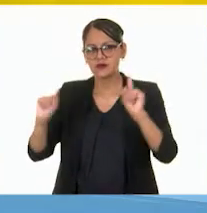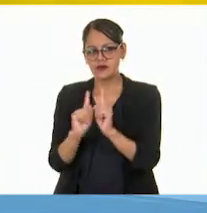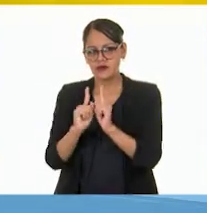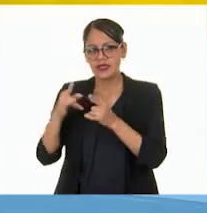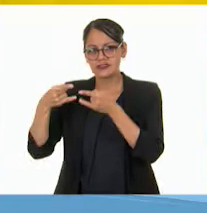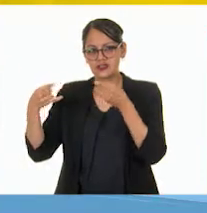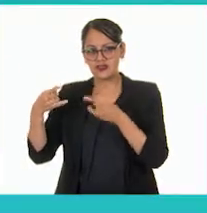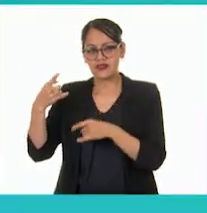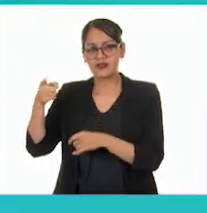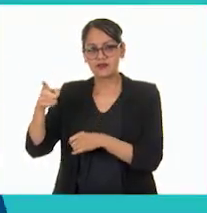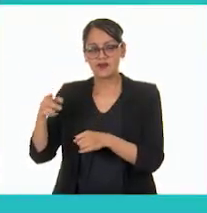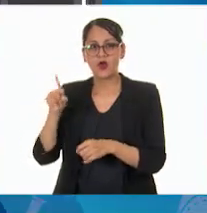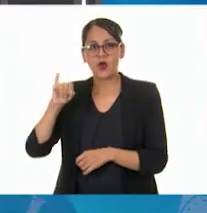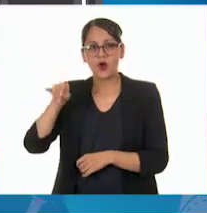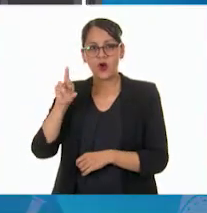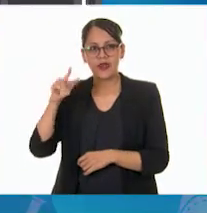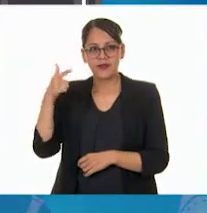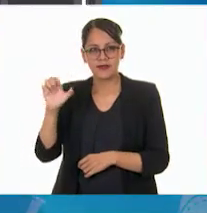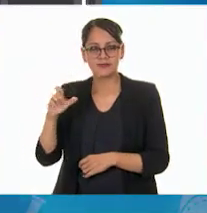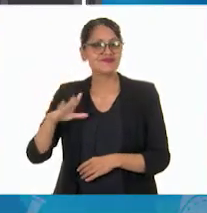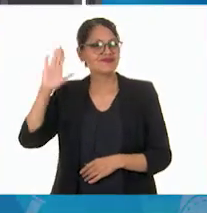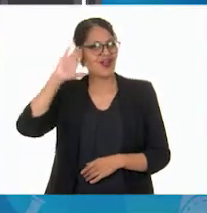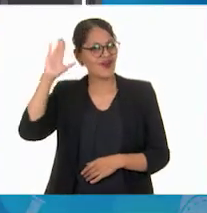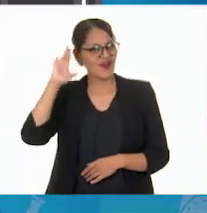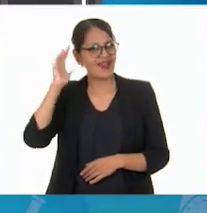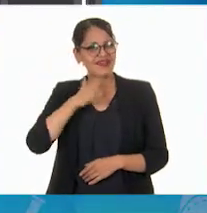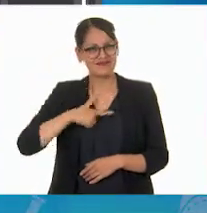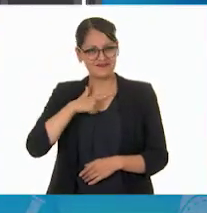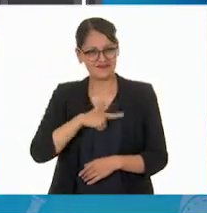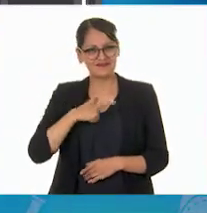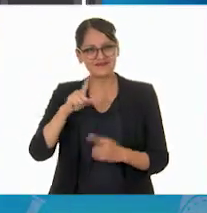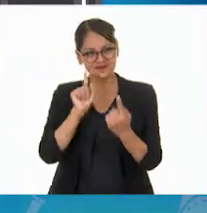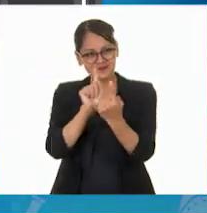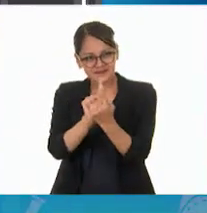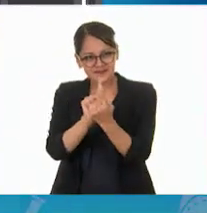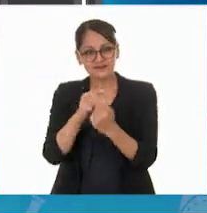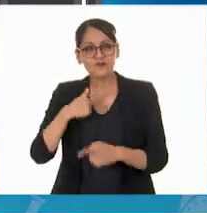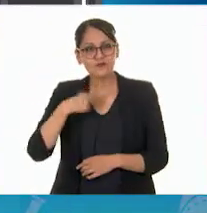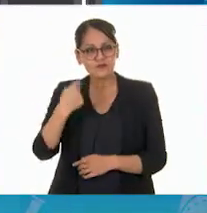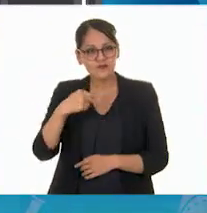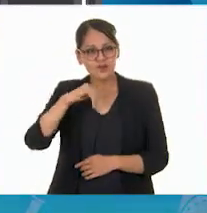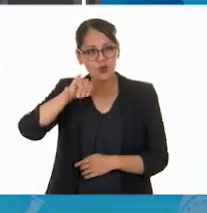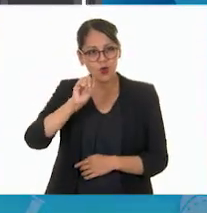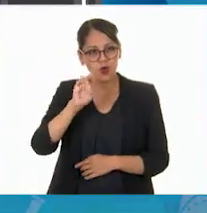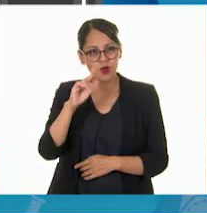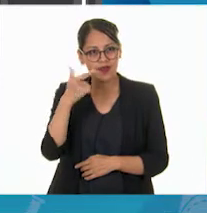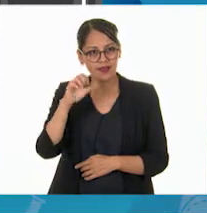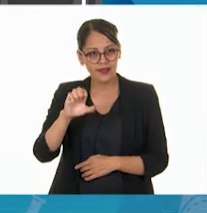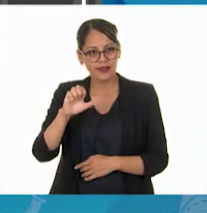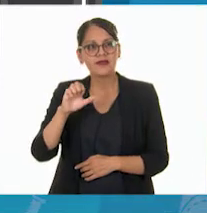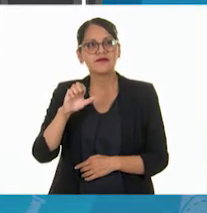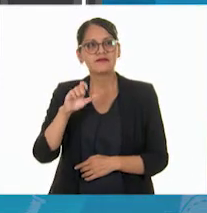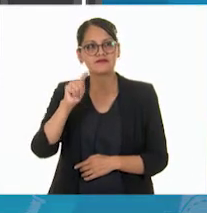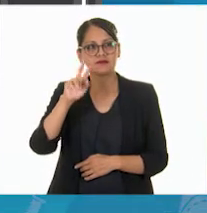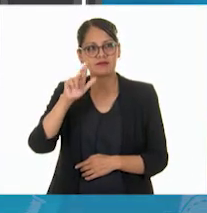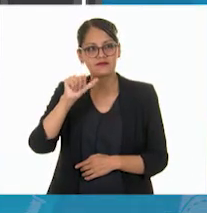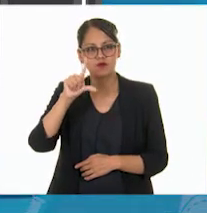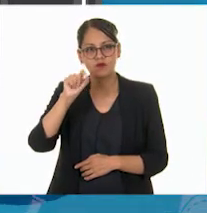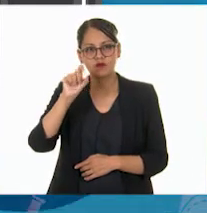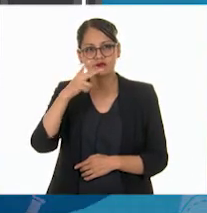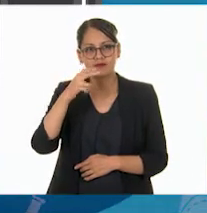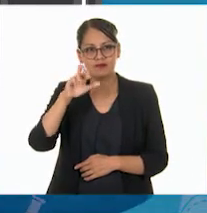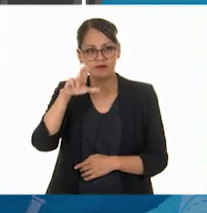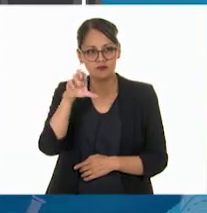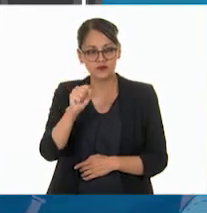Jorge Trasloeros. Hola, me da mucho gusto estar aquí contigo. Mi nombre es Jorge Trasloceros, soy historiador